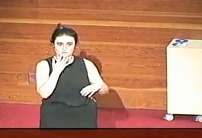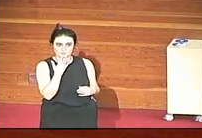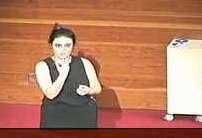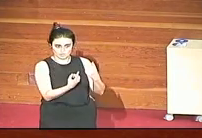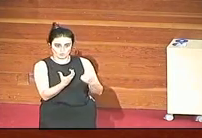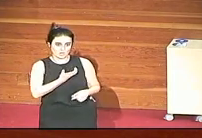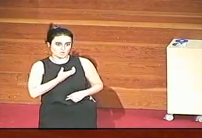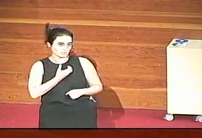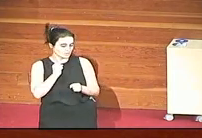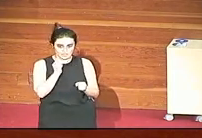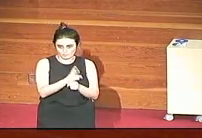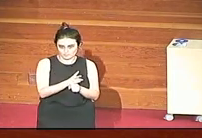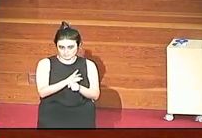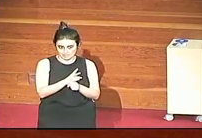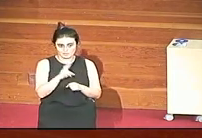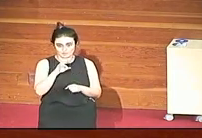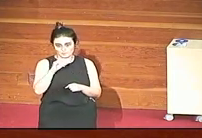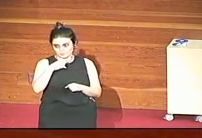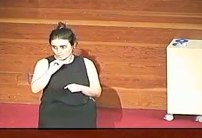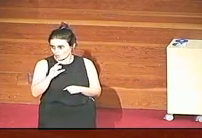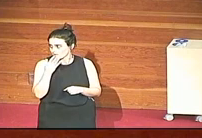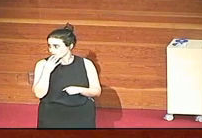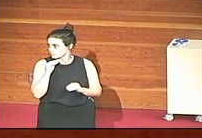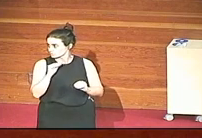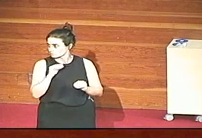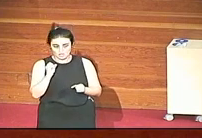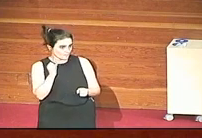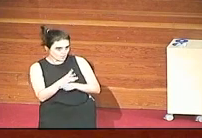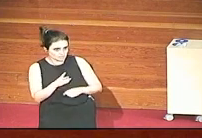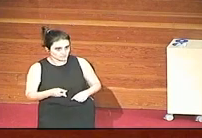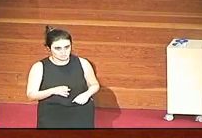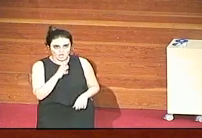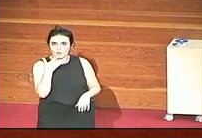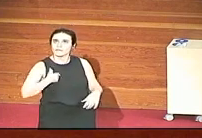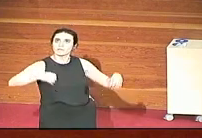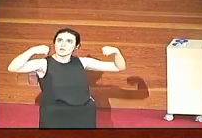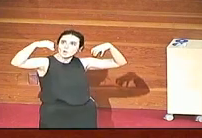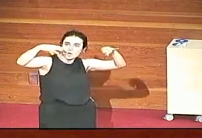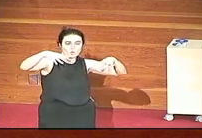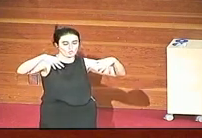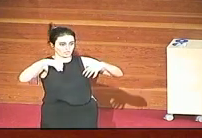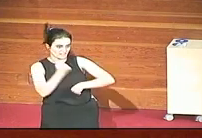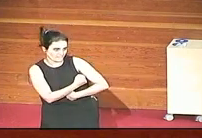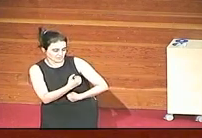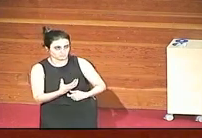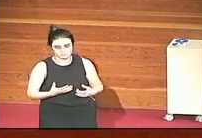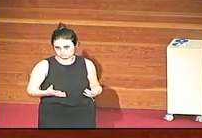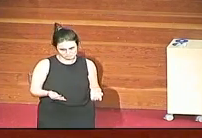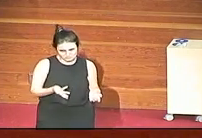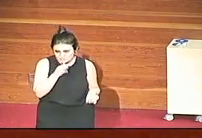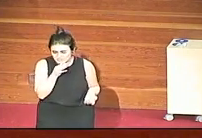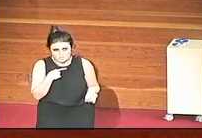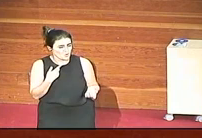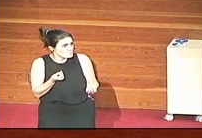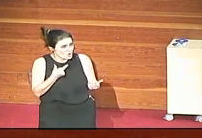apostado por ellos el de vivo pues que empiecen ahora a instalar luces de navidad yo creo que son cosas fuera de